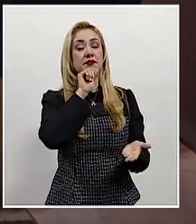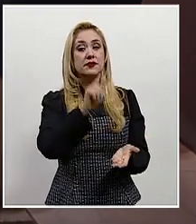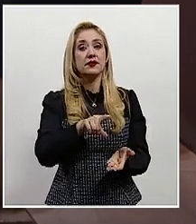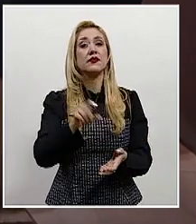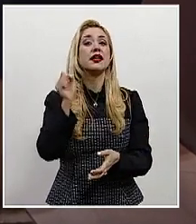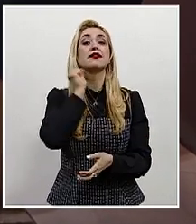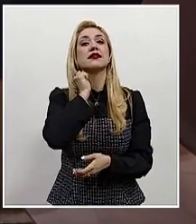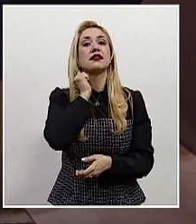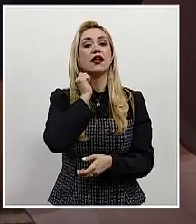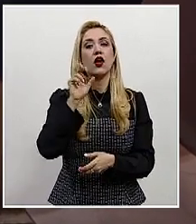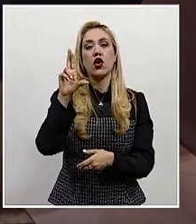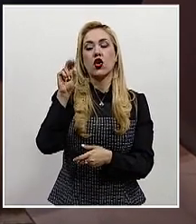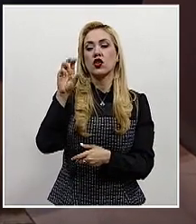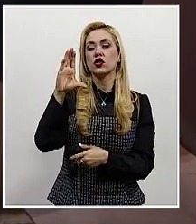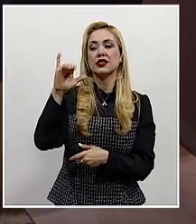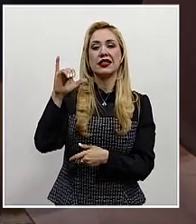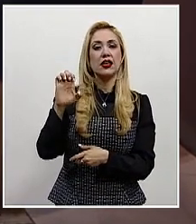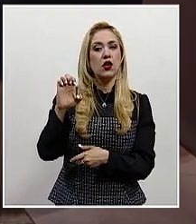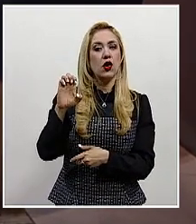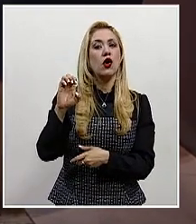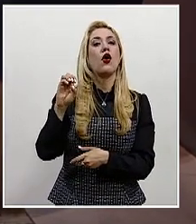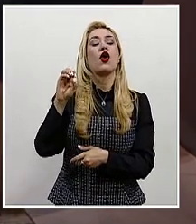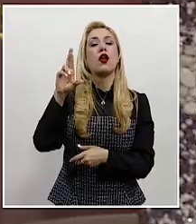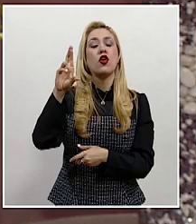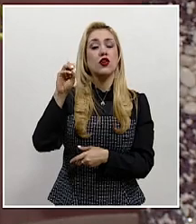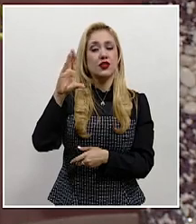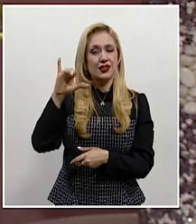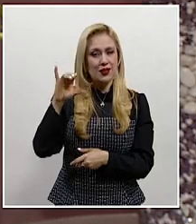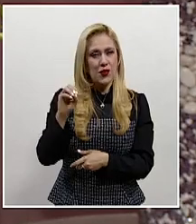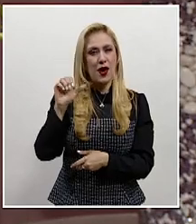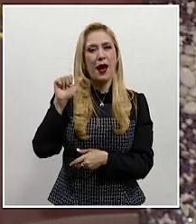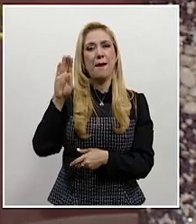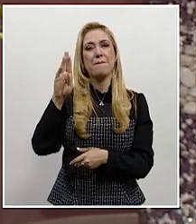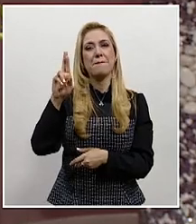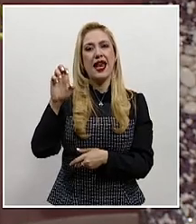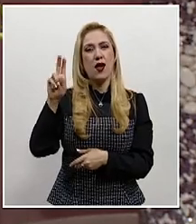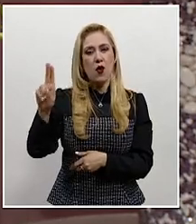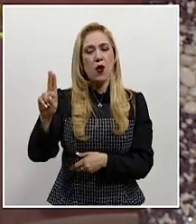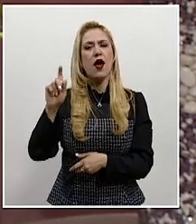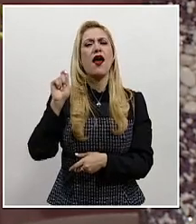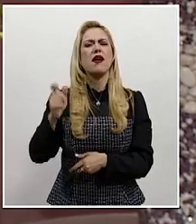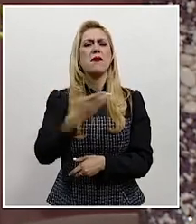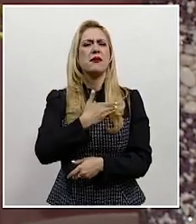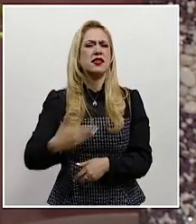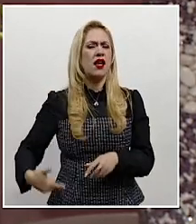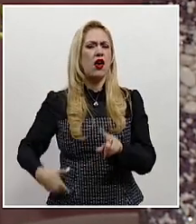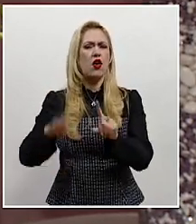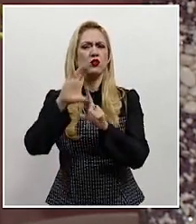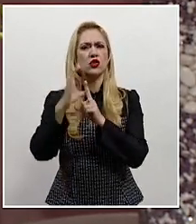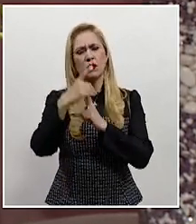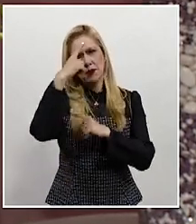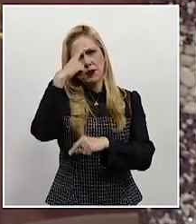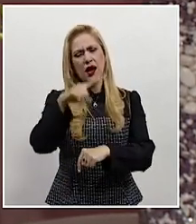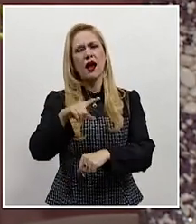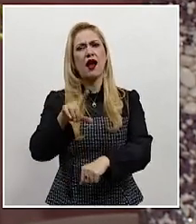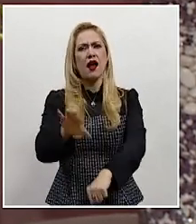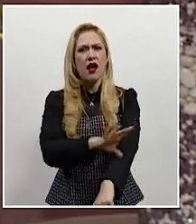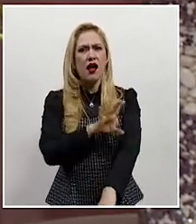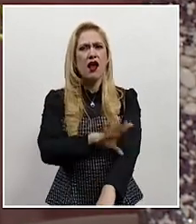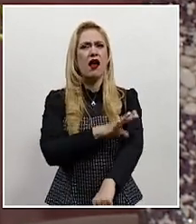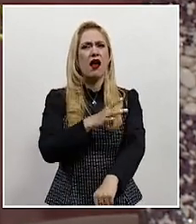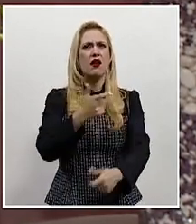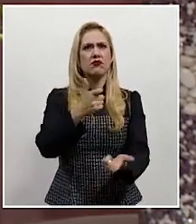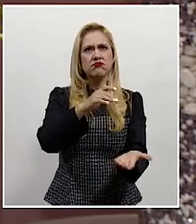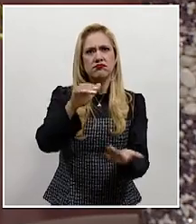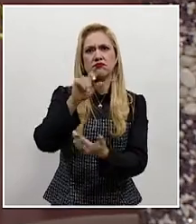la senadora Rocío Abreu Artiñano, presidenta de la Comisión de Energía del Senado de la República e integrante de la Comisión de Hacienda.